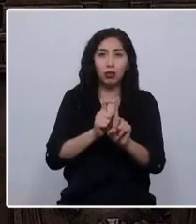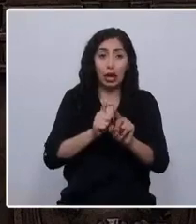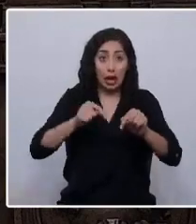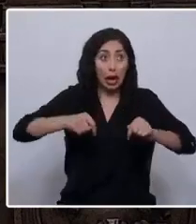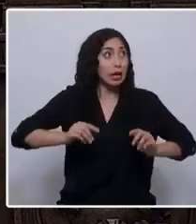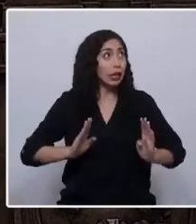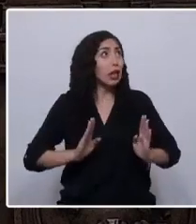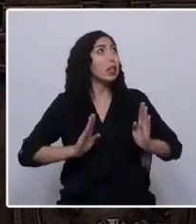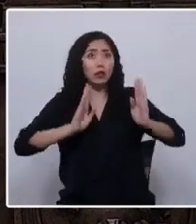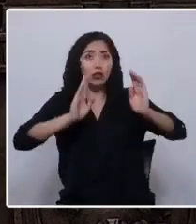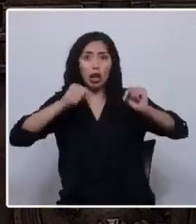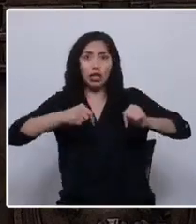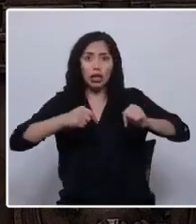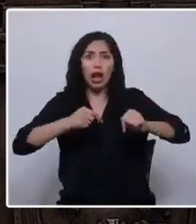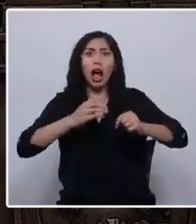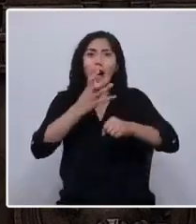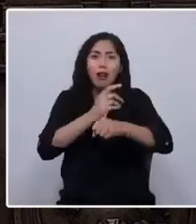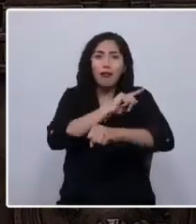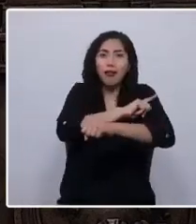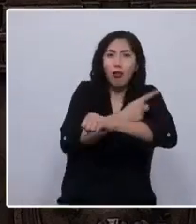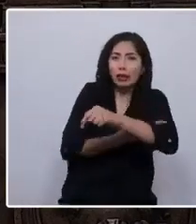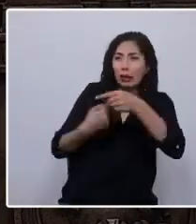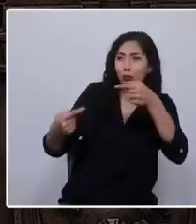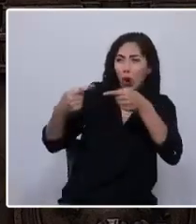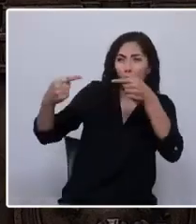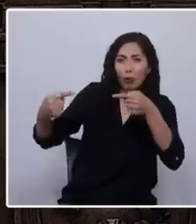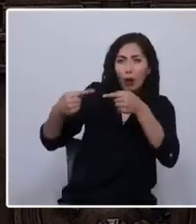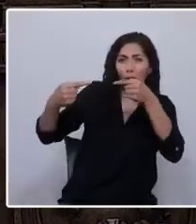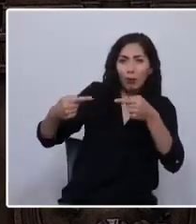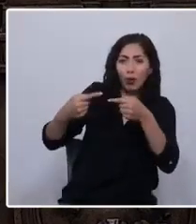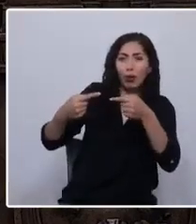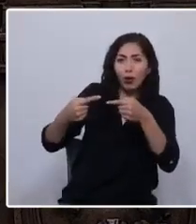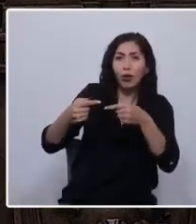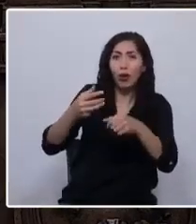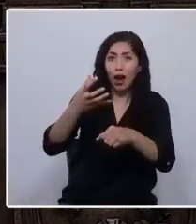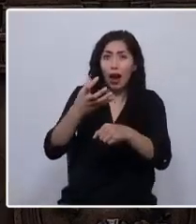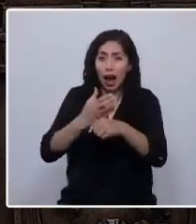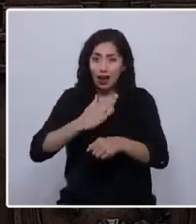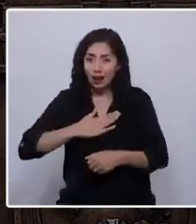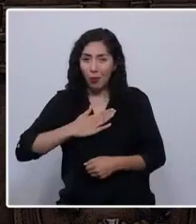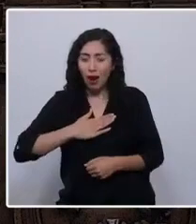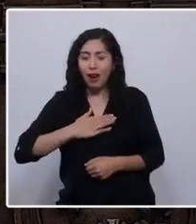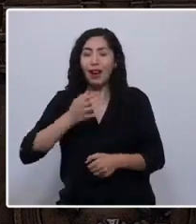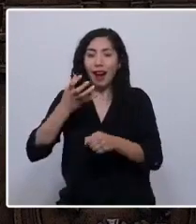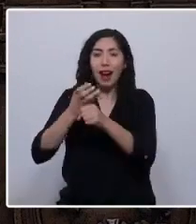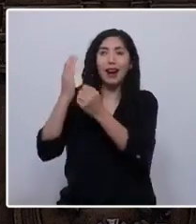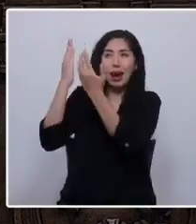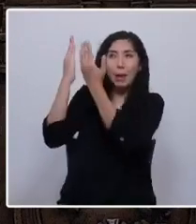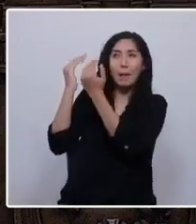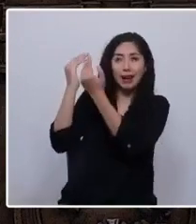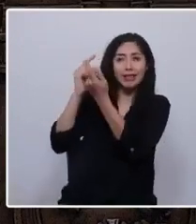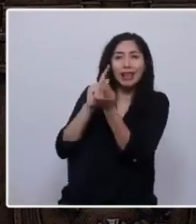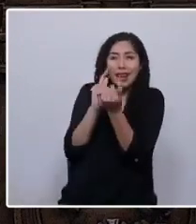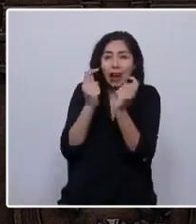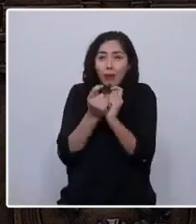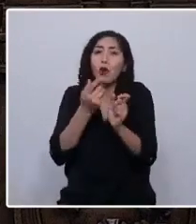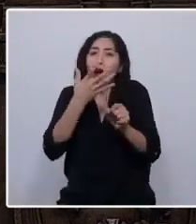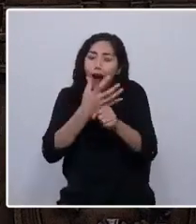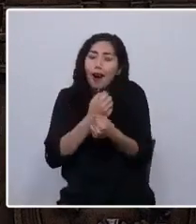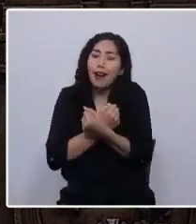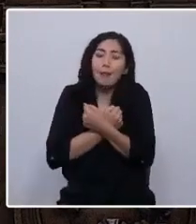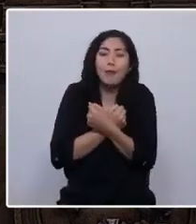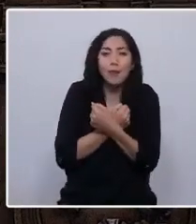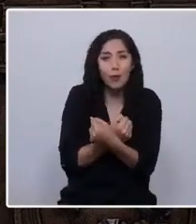hay fuerzas que chocan constantemente. Hay Nehuen, hay esperanza en los cambios y hay amor.